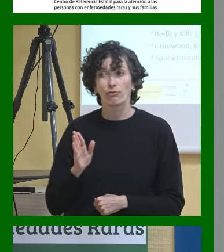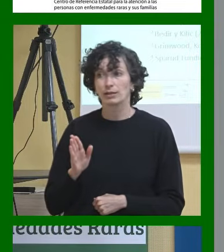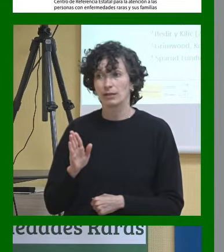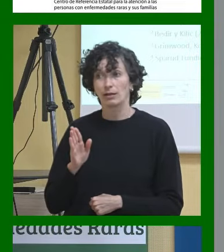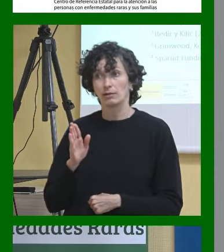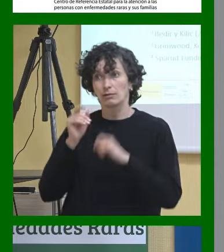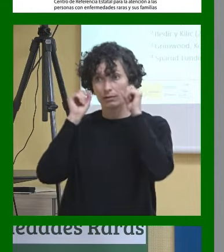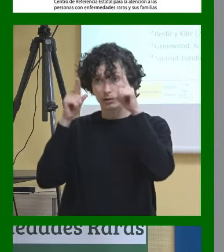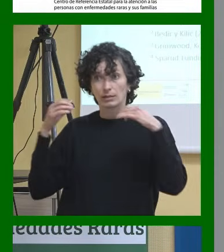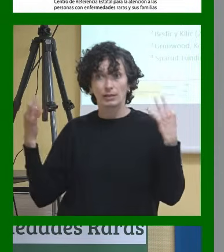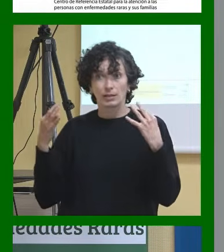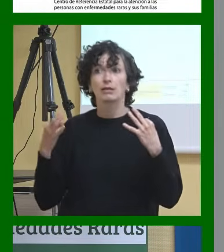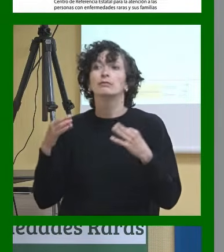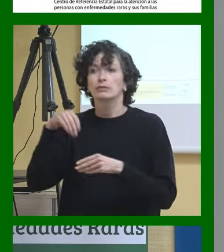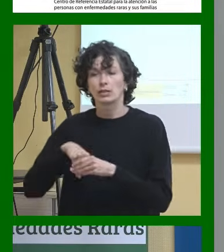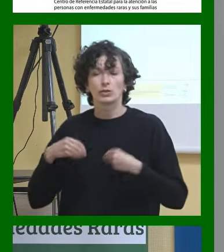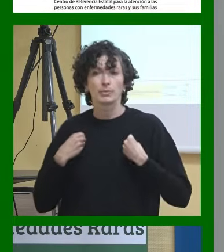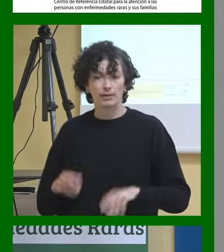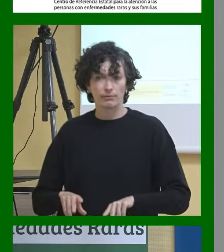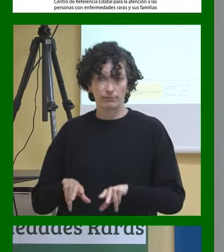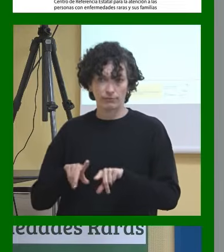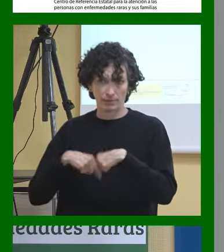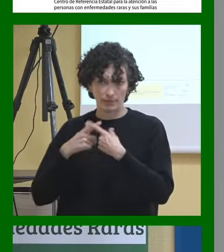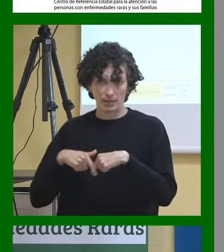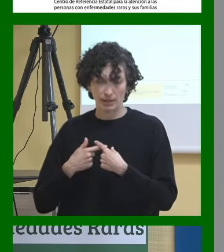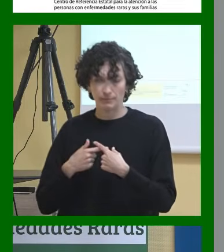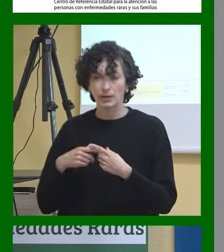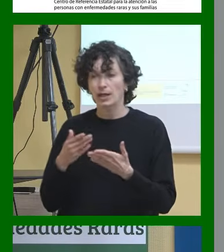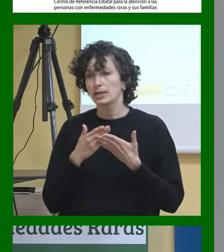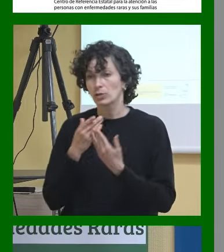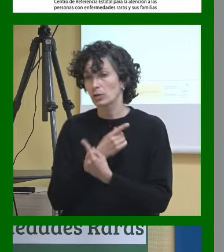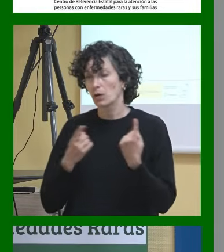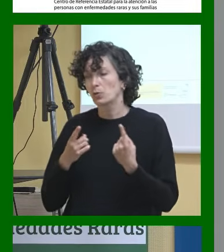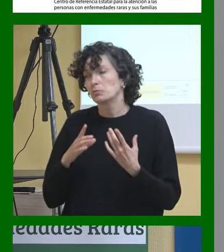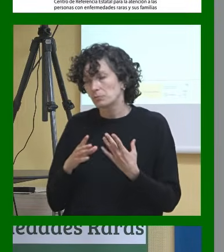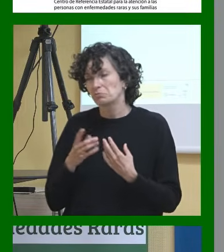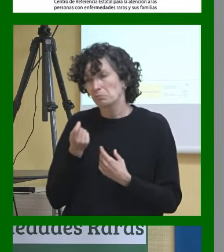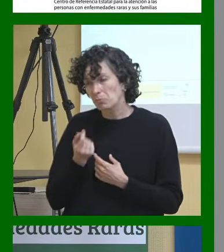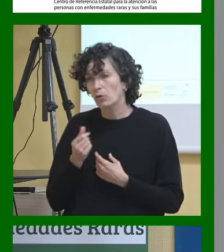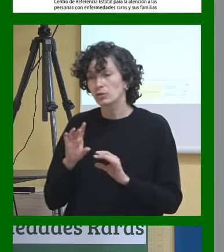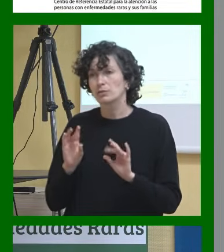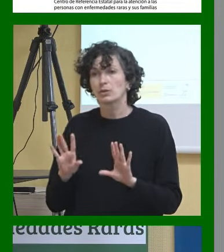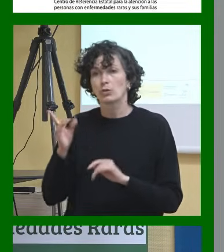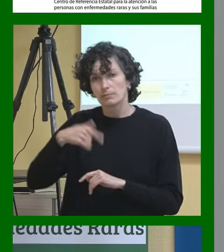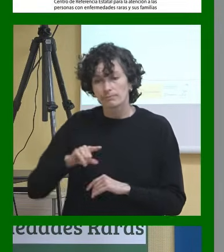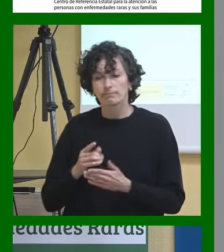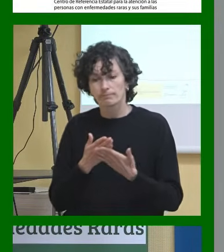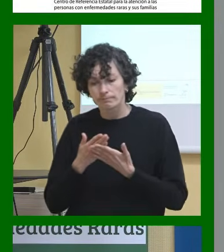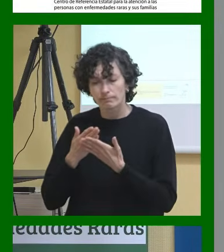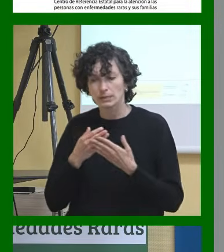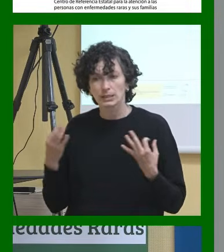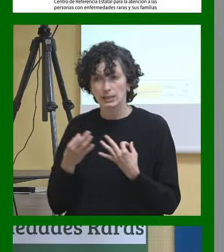es a la vida familiar. Además, hay algunos estudios, aunque son muy poquitos, que también han estudiado